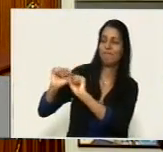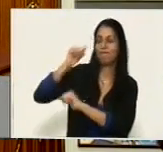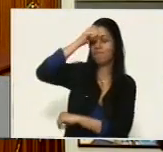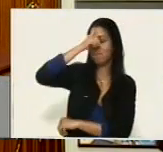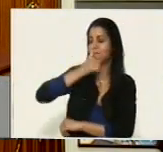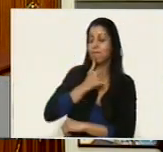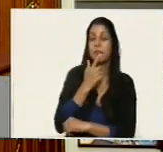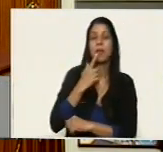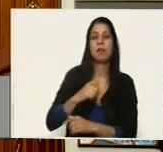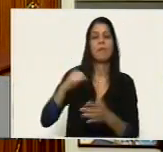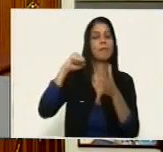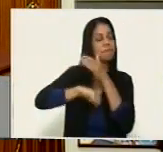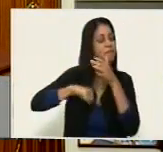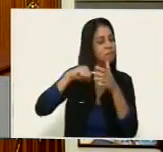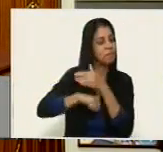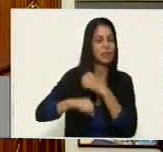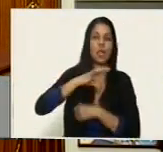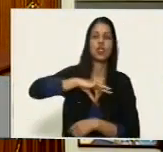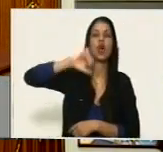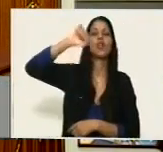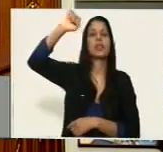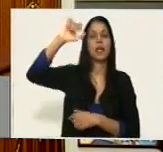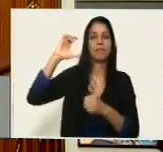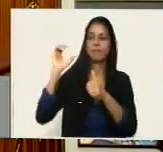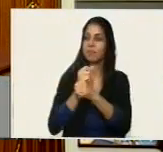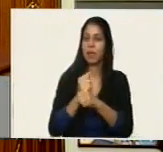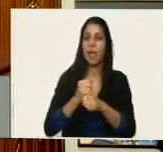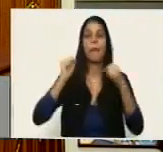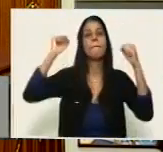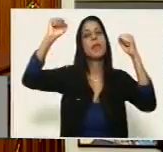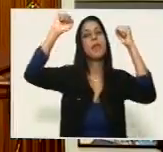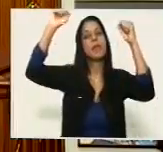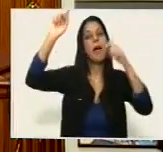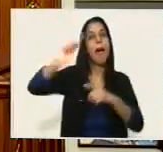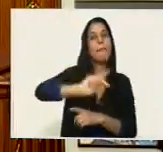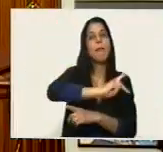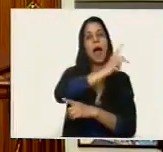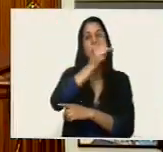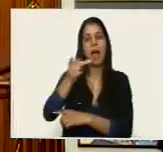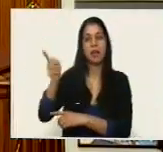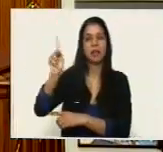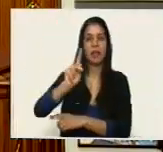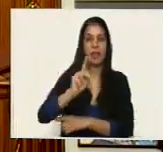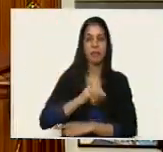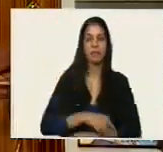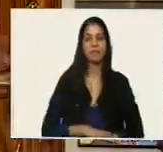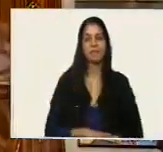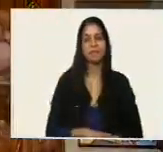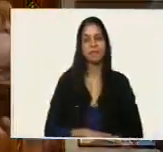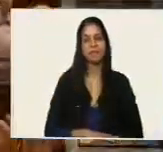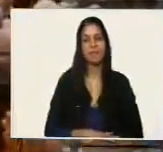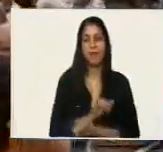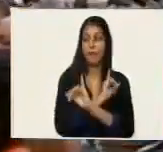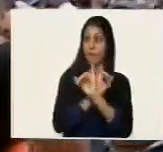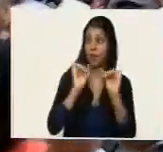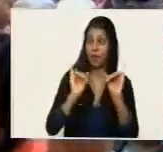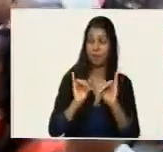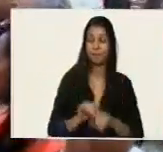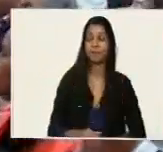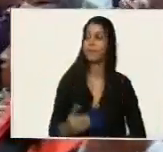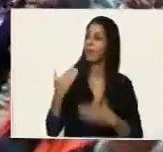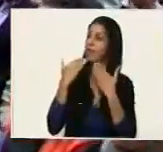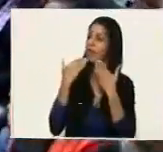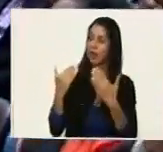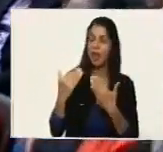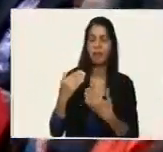luchador por el socialismo. ¡Viva la patria! Es todo, compatriota. Gracias, querida